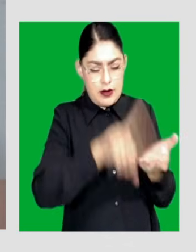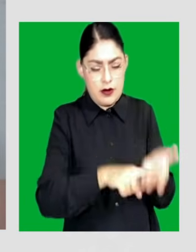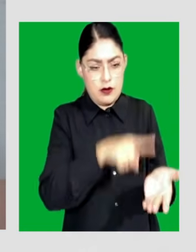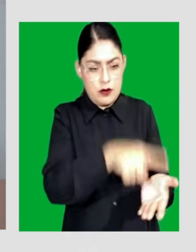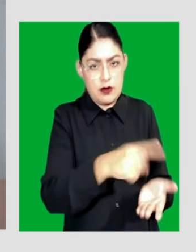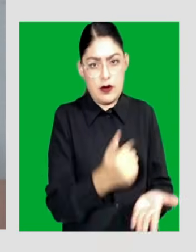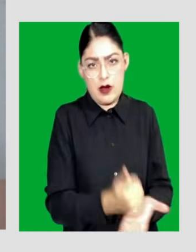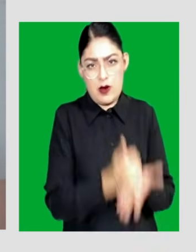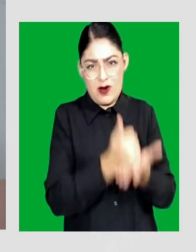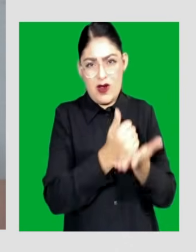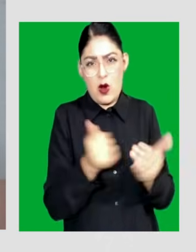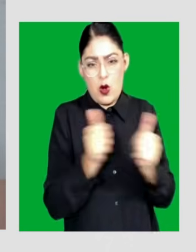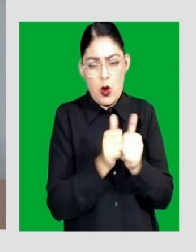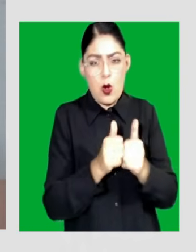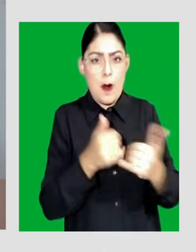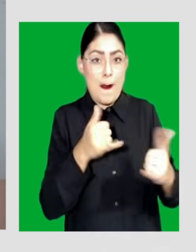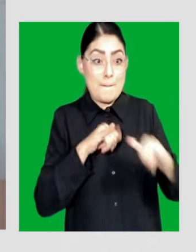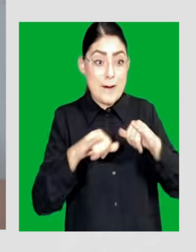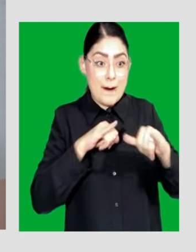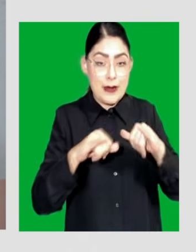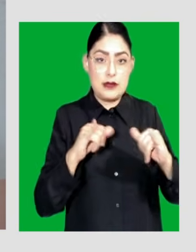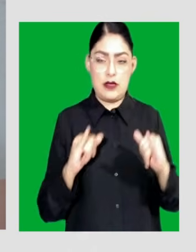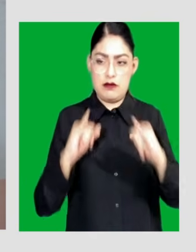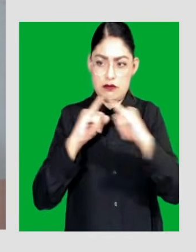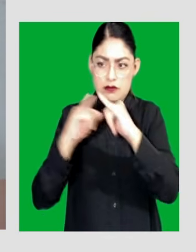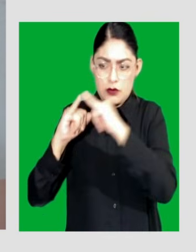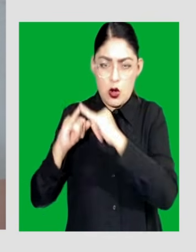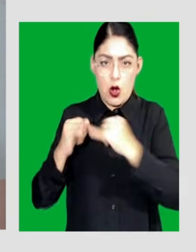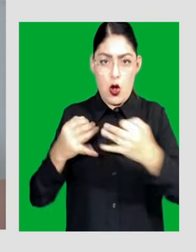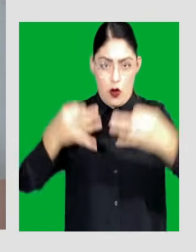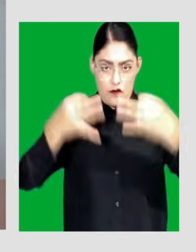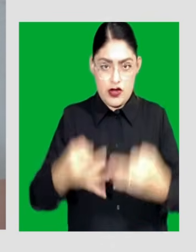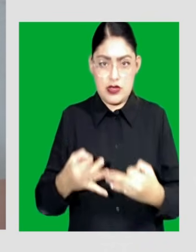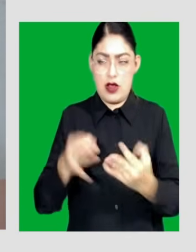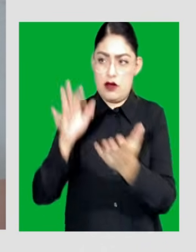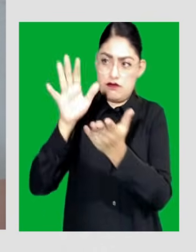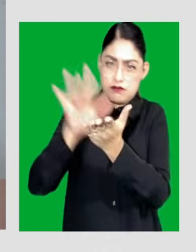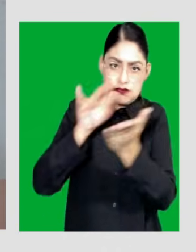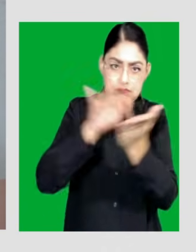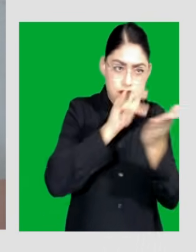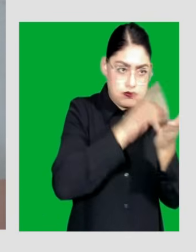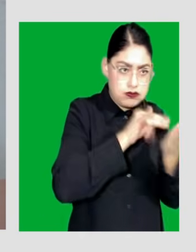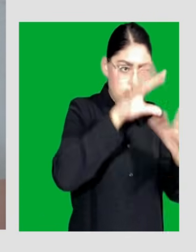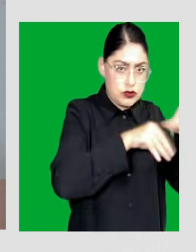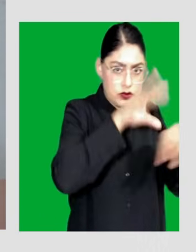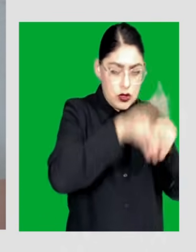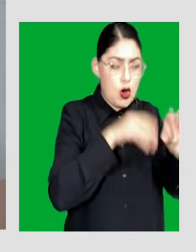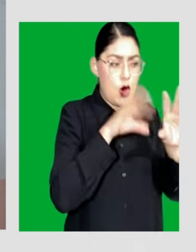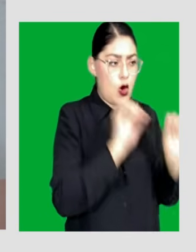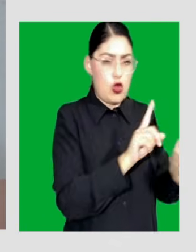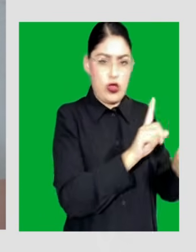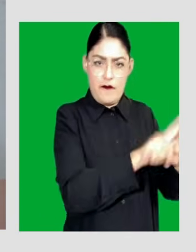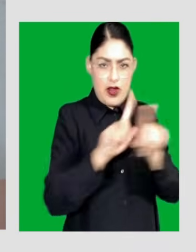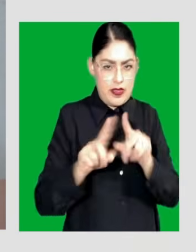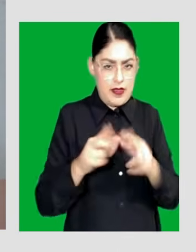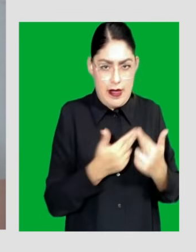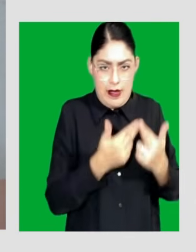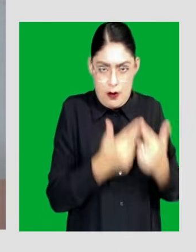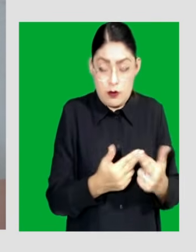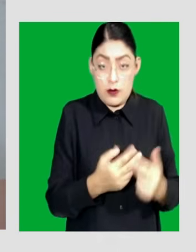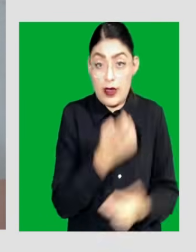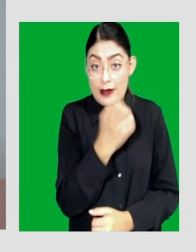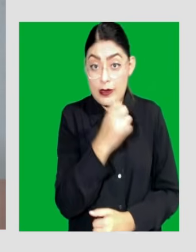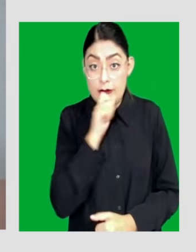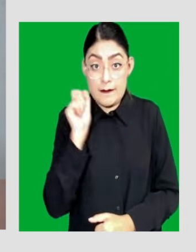posibilitan la integración de diversos mapas provenientes tanto de fuentes oficiales como de otros recursos y permiten resaltar